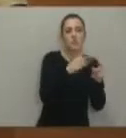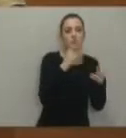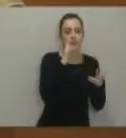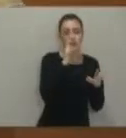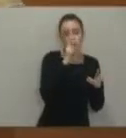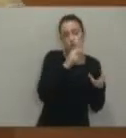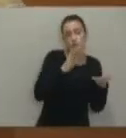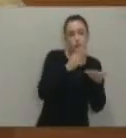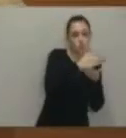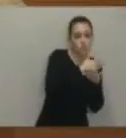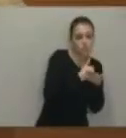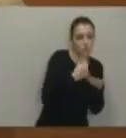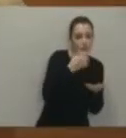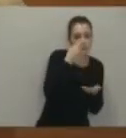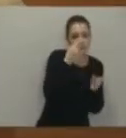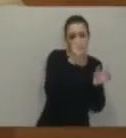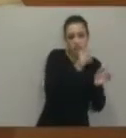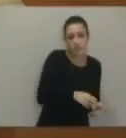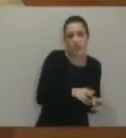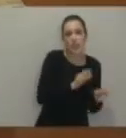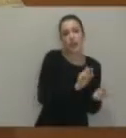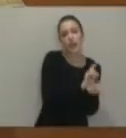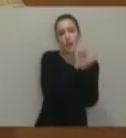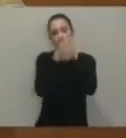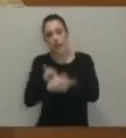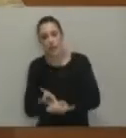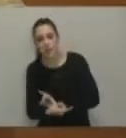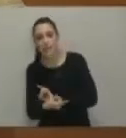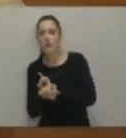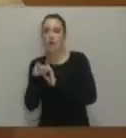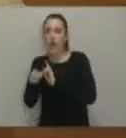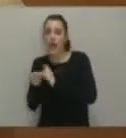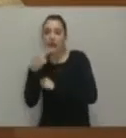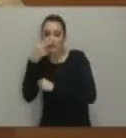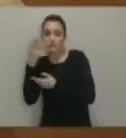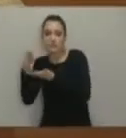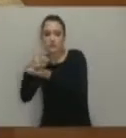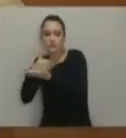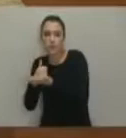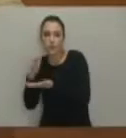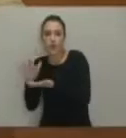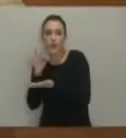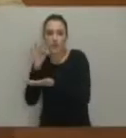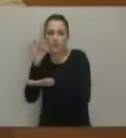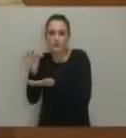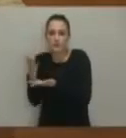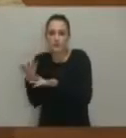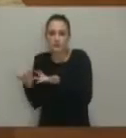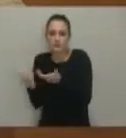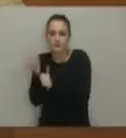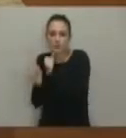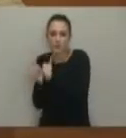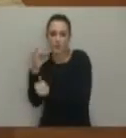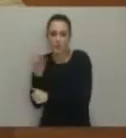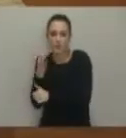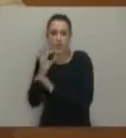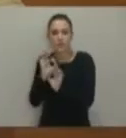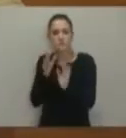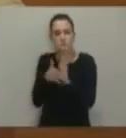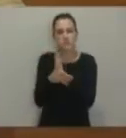a otro mercantilizado y con fines estrictamente lucrativos. Esa es la realidad.